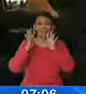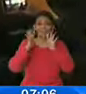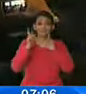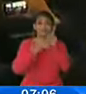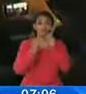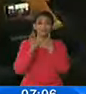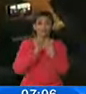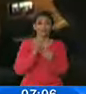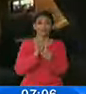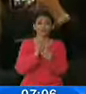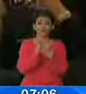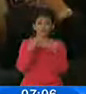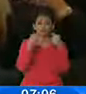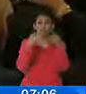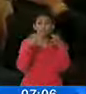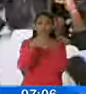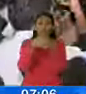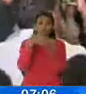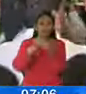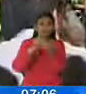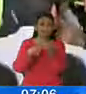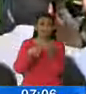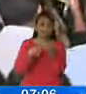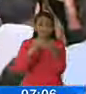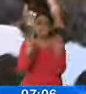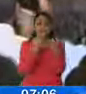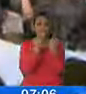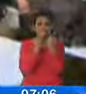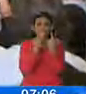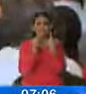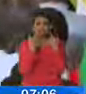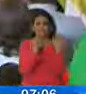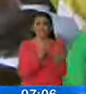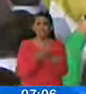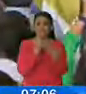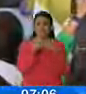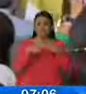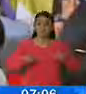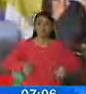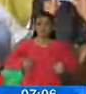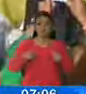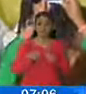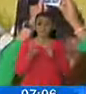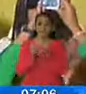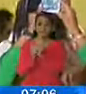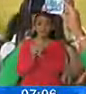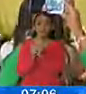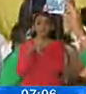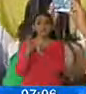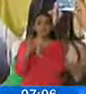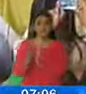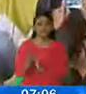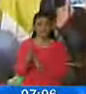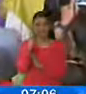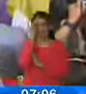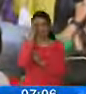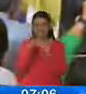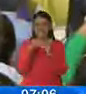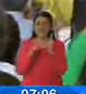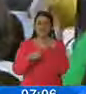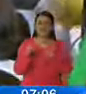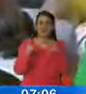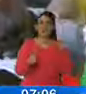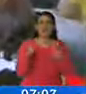seguidores del Movimiento País se reunieron para recibir los primeros resultados. Moreno estuvo acompañado de su compañero de fórmula y varios candidatos